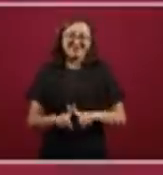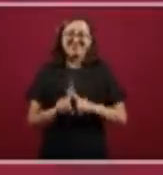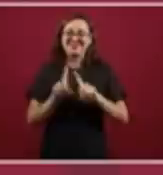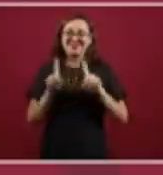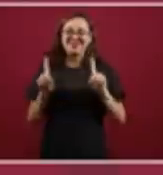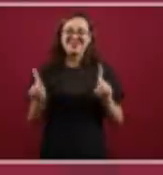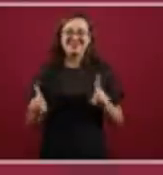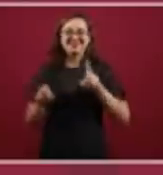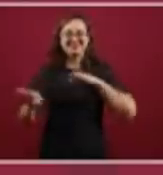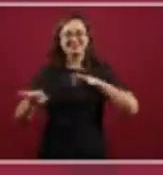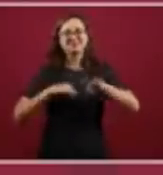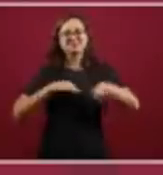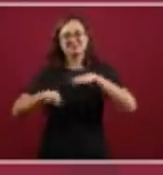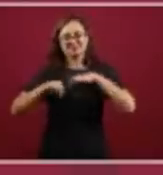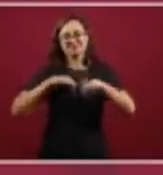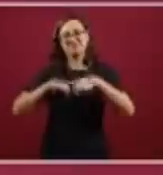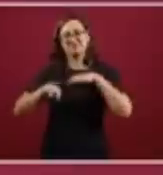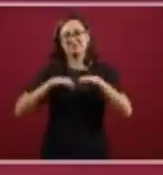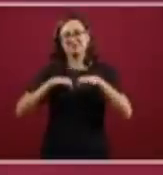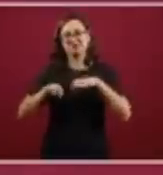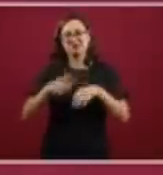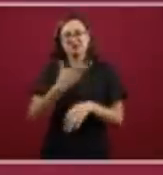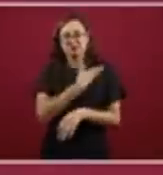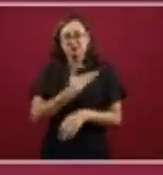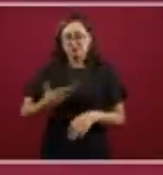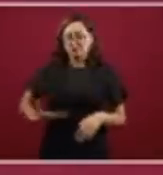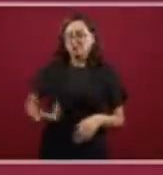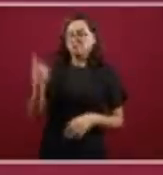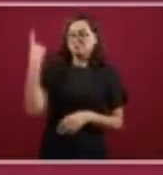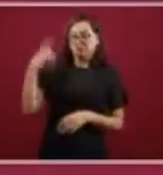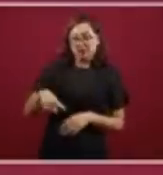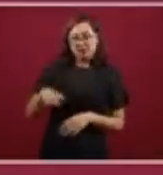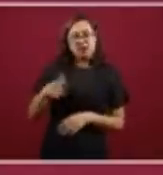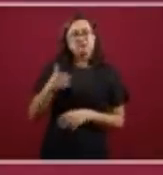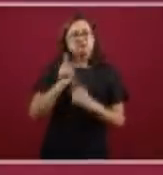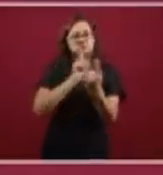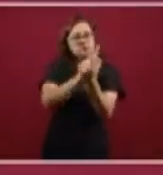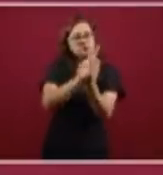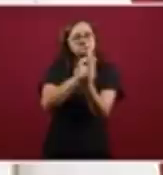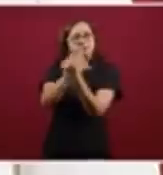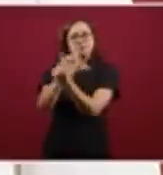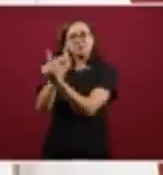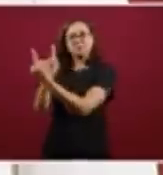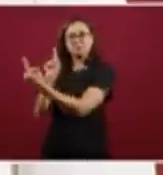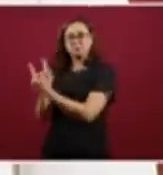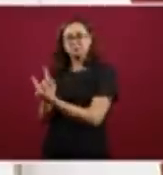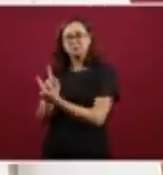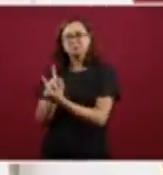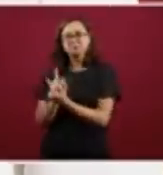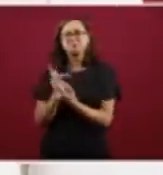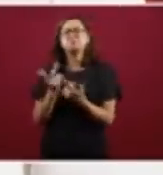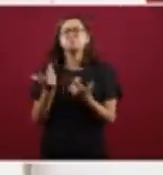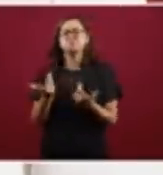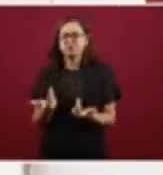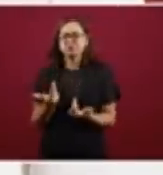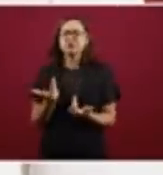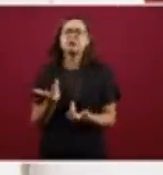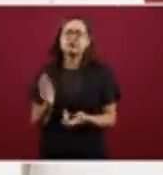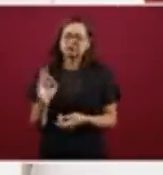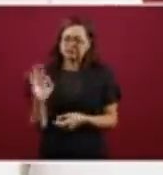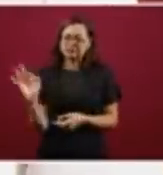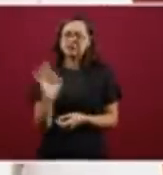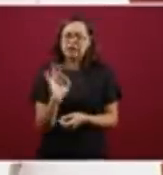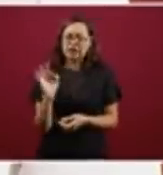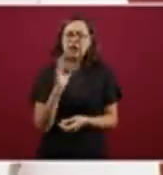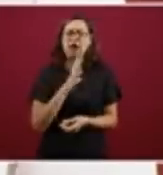de trabajo territorial que el presidente ha instruido. Sin menoscabo de ello, nunca falta